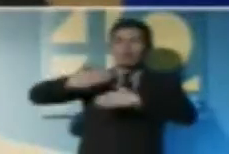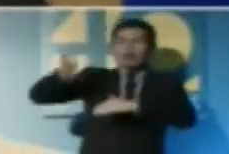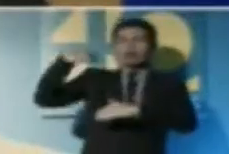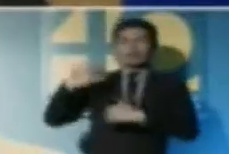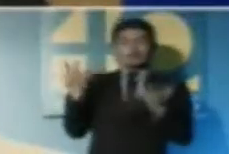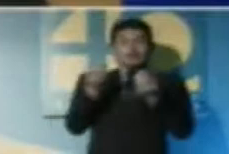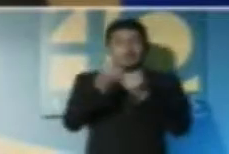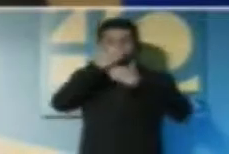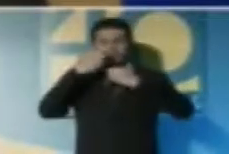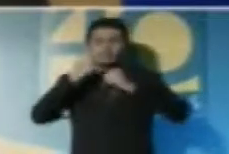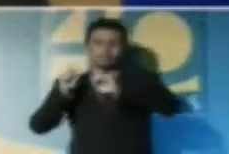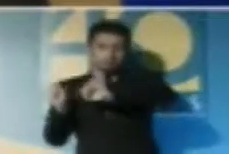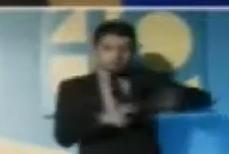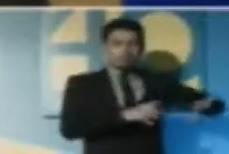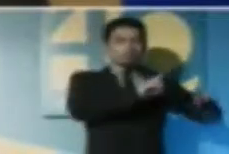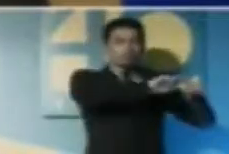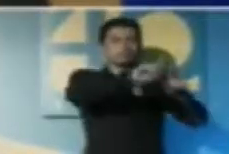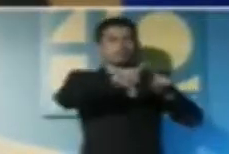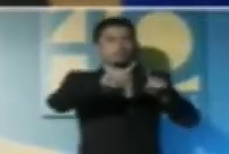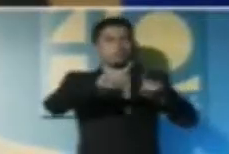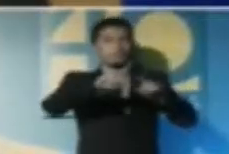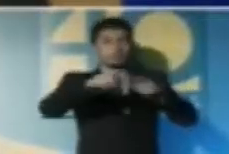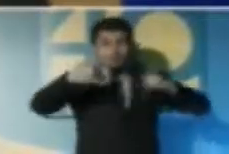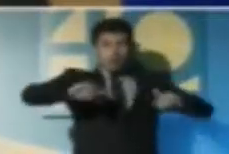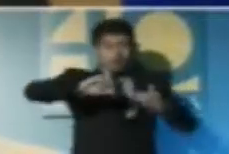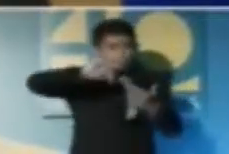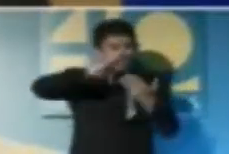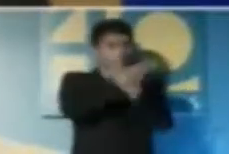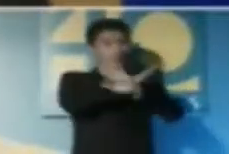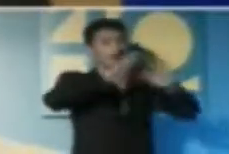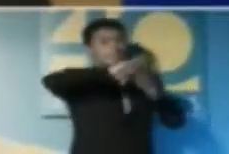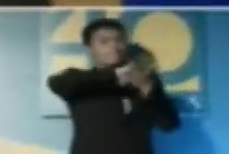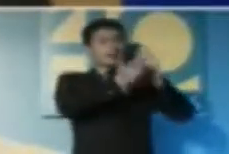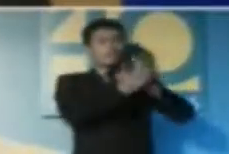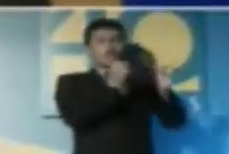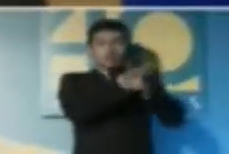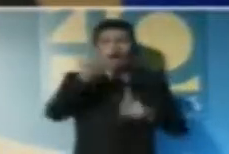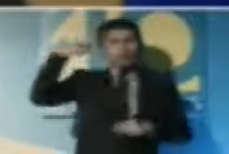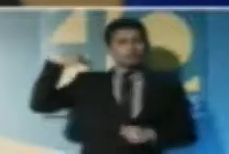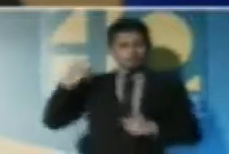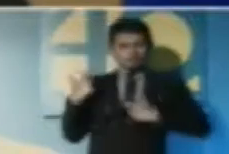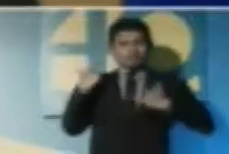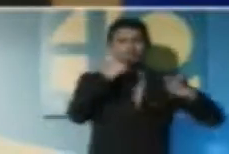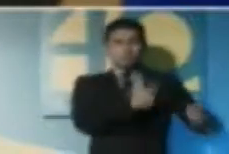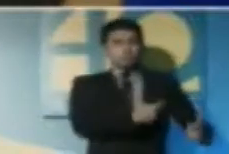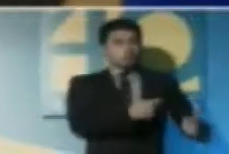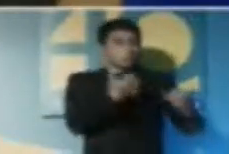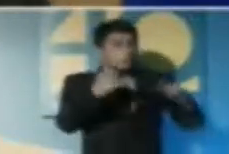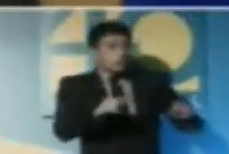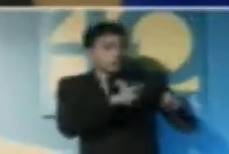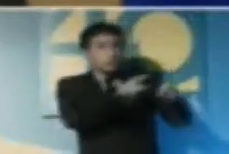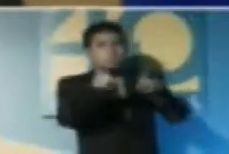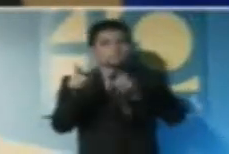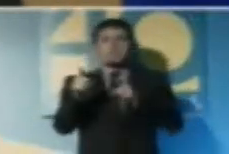desmovilización, ya lo hemos dicho, no se han erradicado de manera definitiva la violencia, el terrorismo y las expresiones